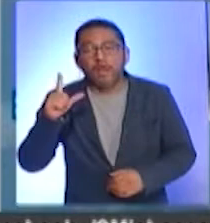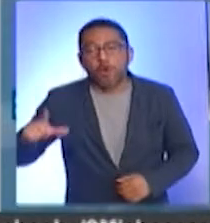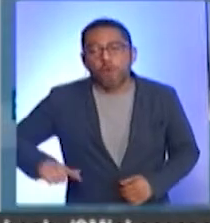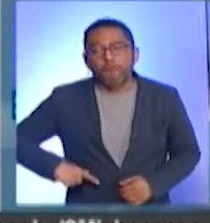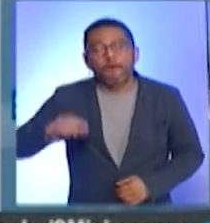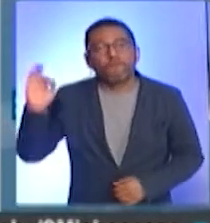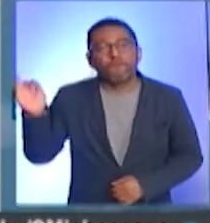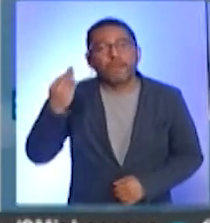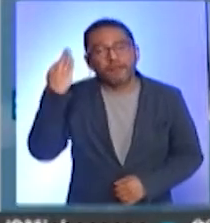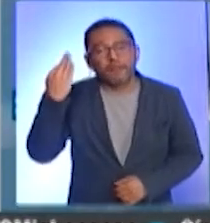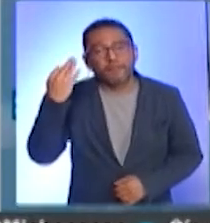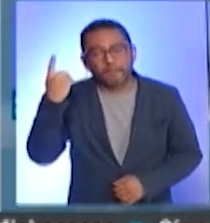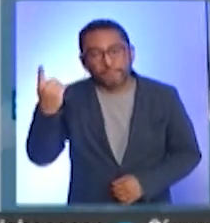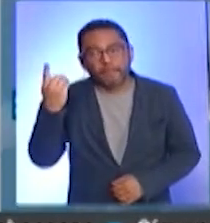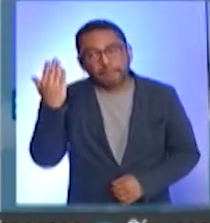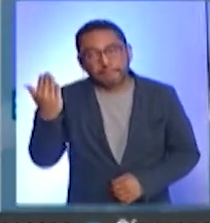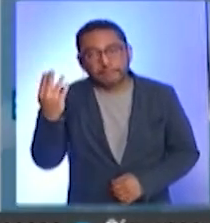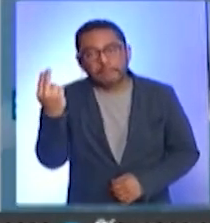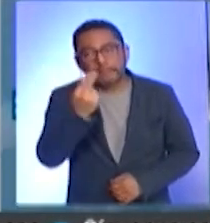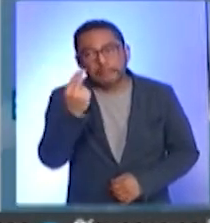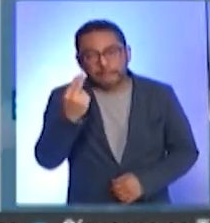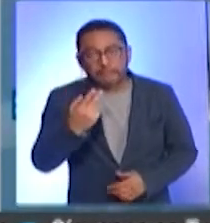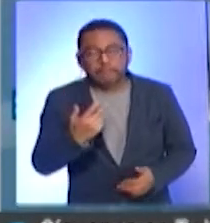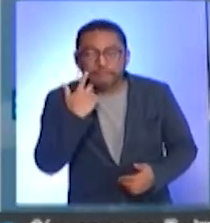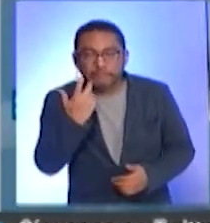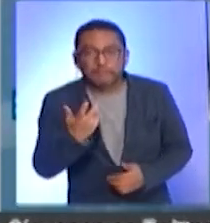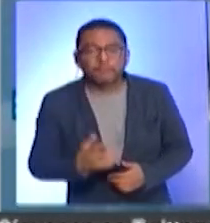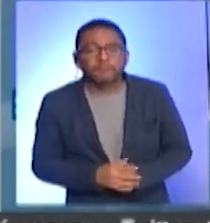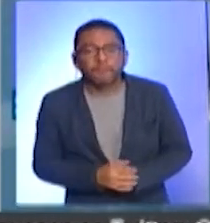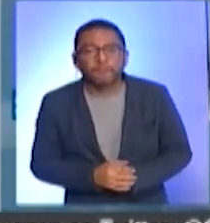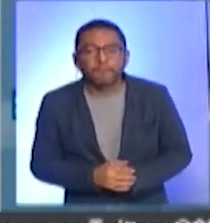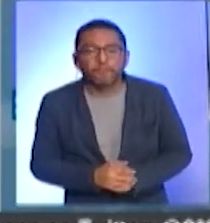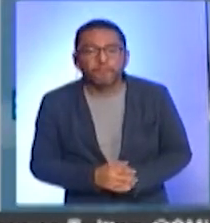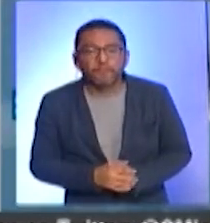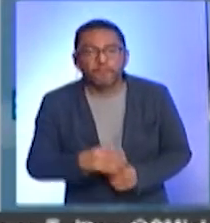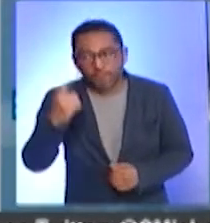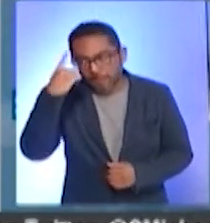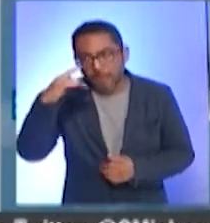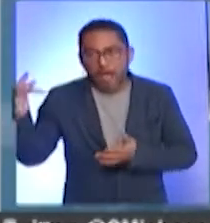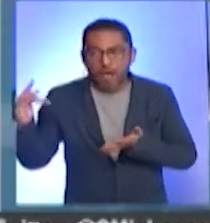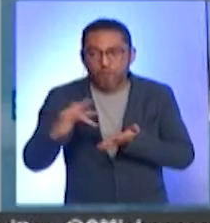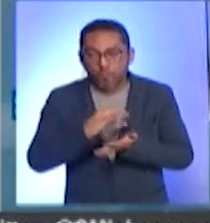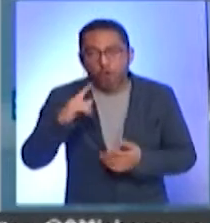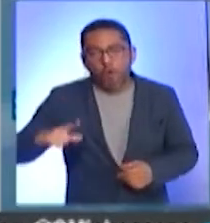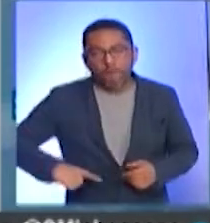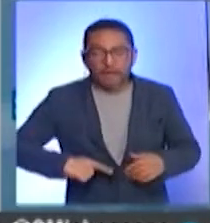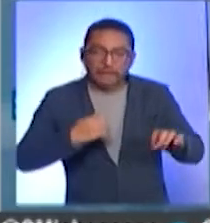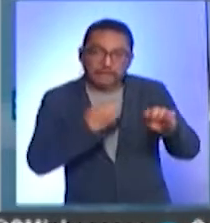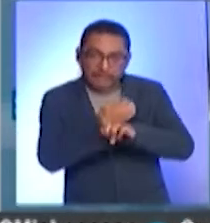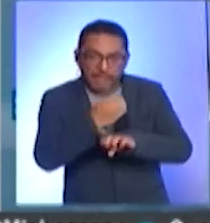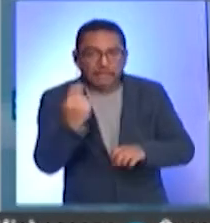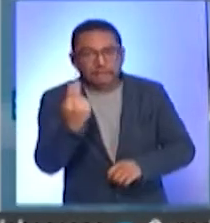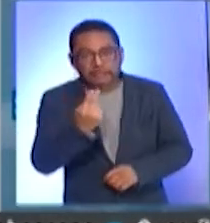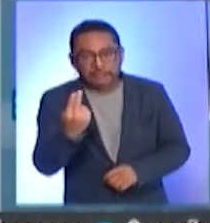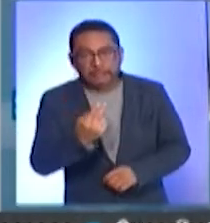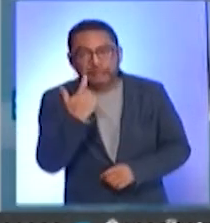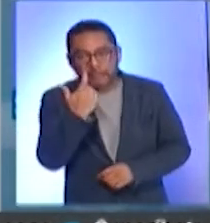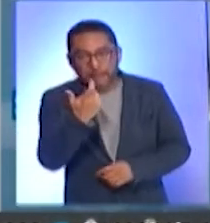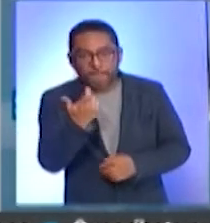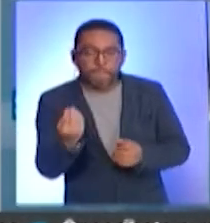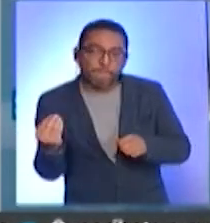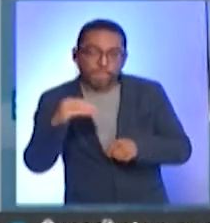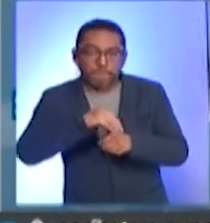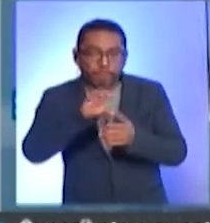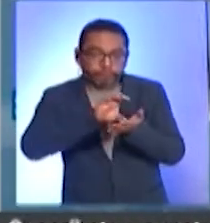federal a quien debemos de pedirle que apoye al gobierno del estado con recursos extraordinarios